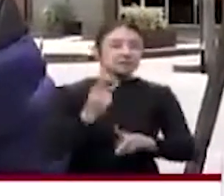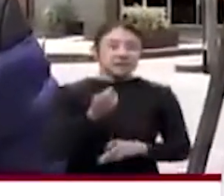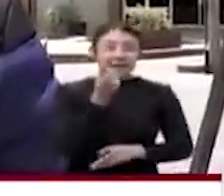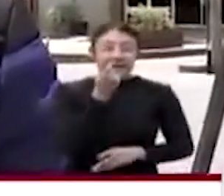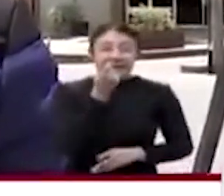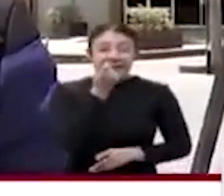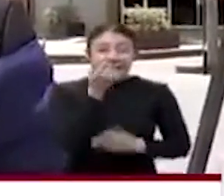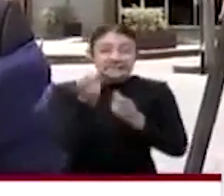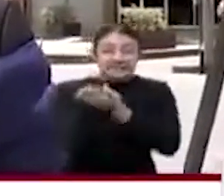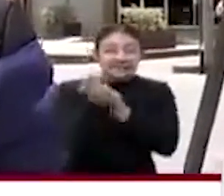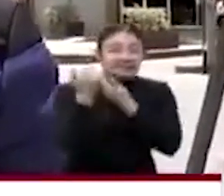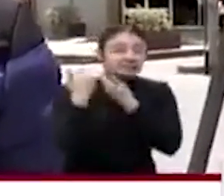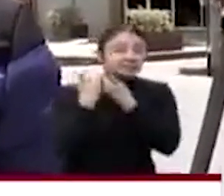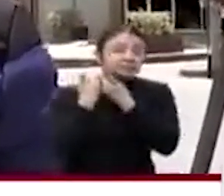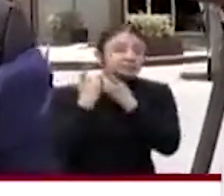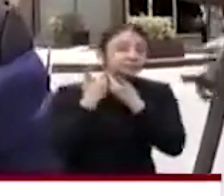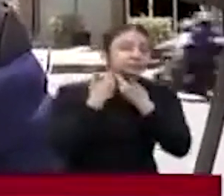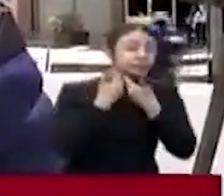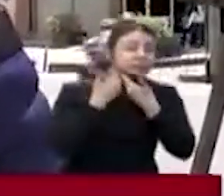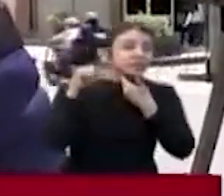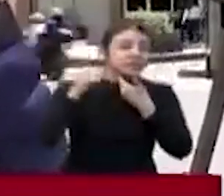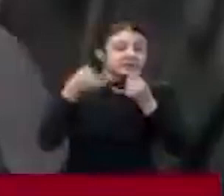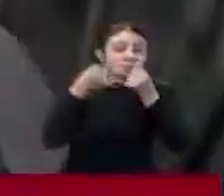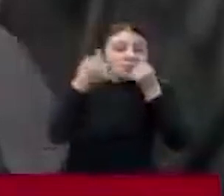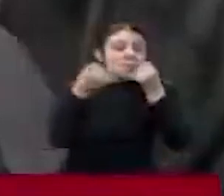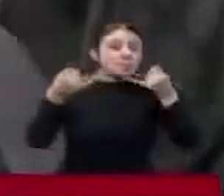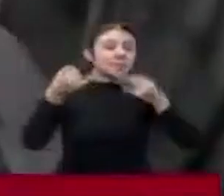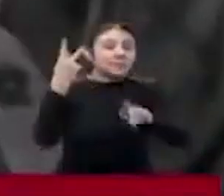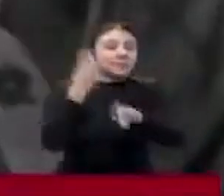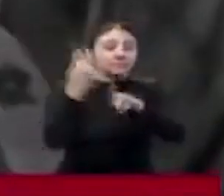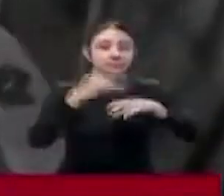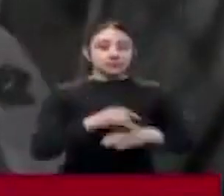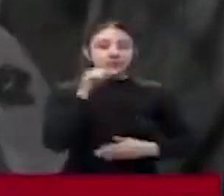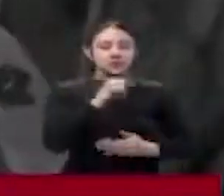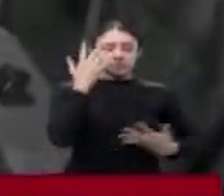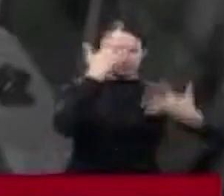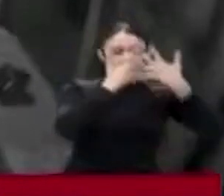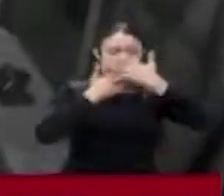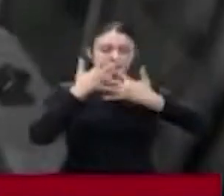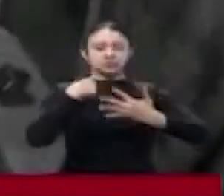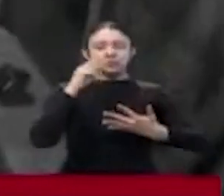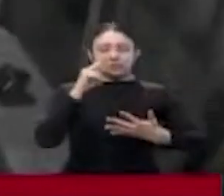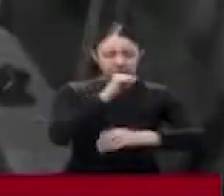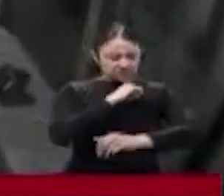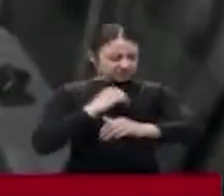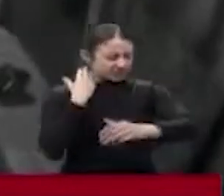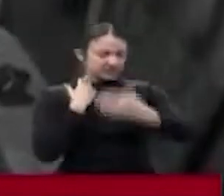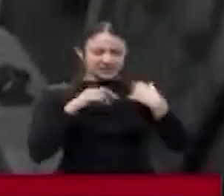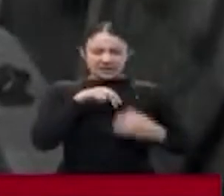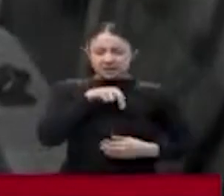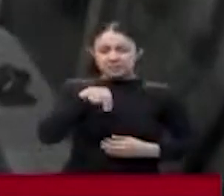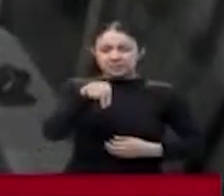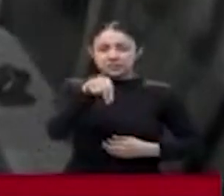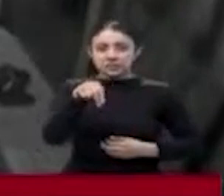unos pocos milímetros de tocar su vena aorta. Sebastián, desorientado y al darse cuenta que quedó herido, camina algunos metros.